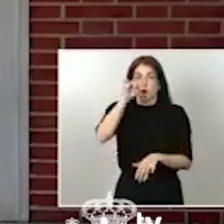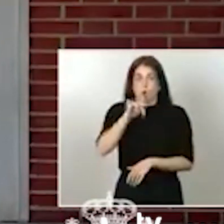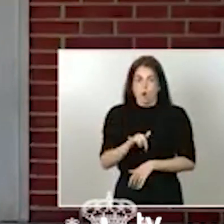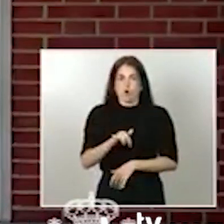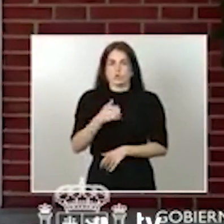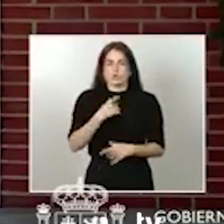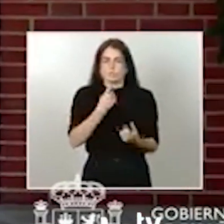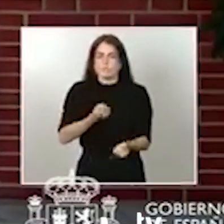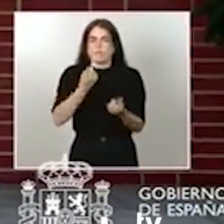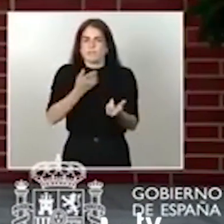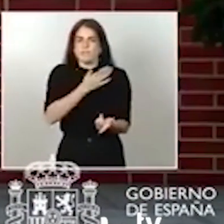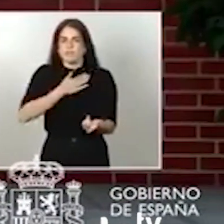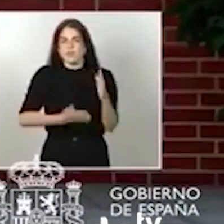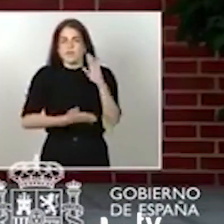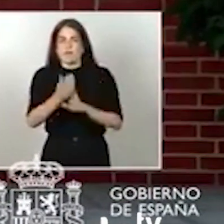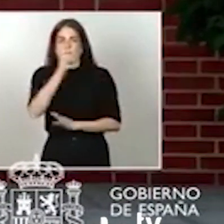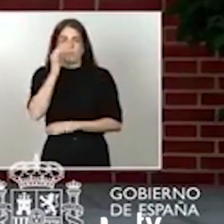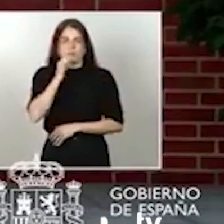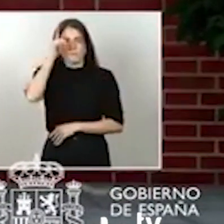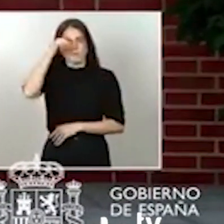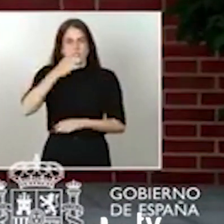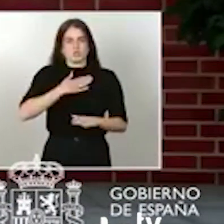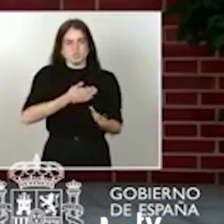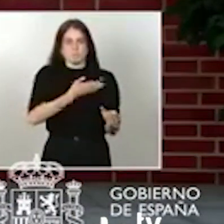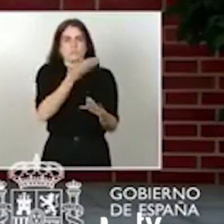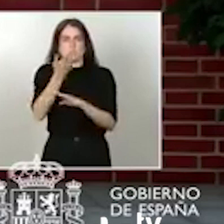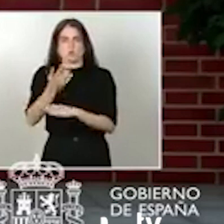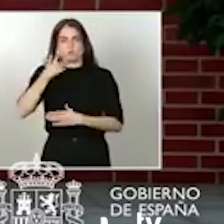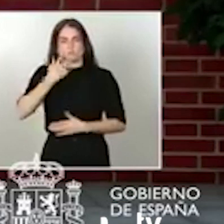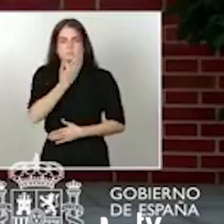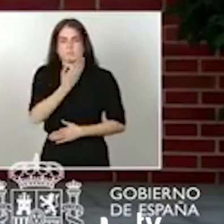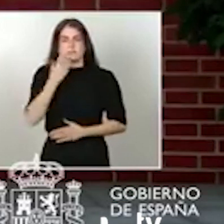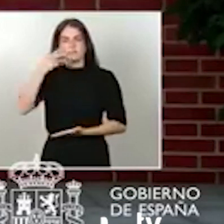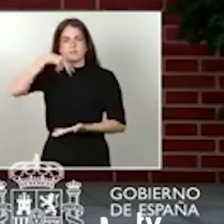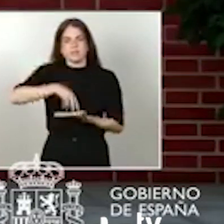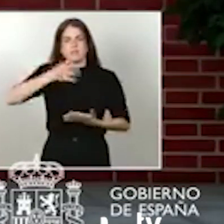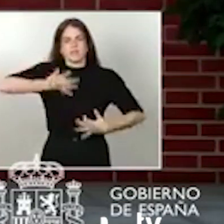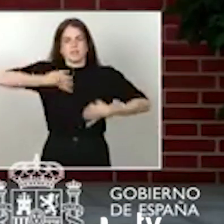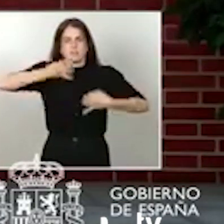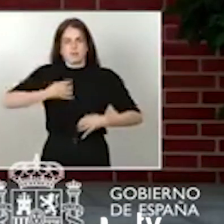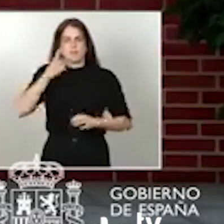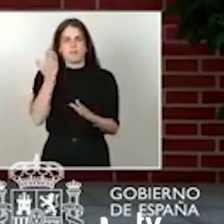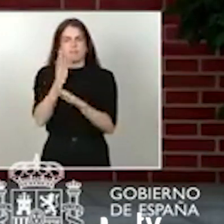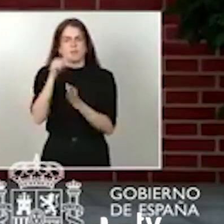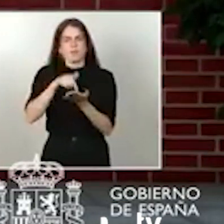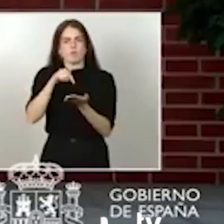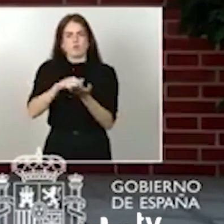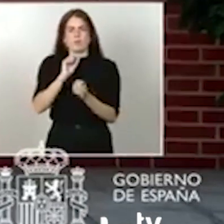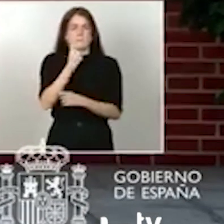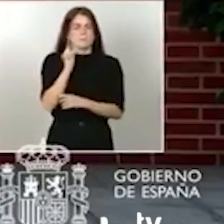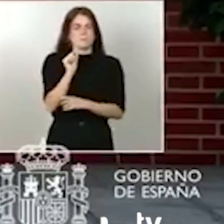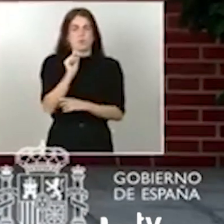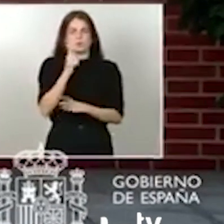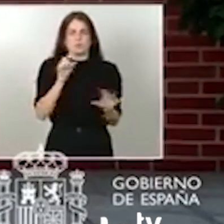viajar a ceuta y a melilla para mostrar la determinación con la que estamos actuando desde el primer minuto de esta crisis desde el